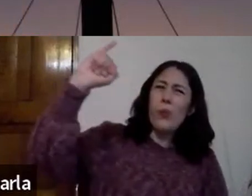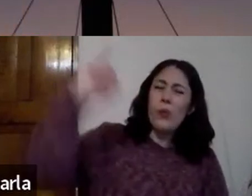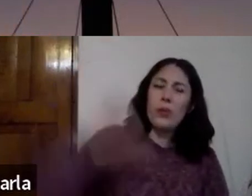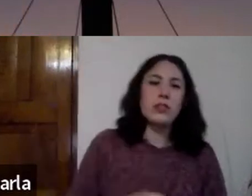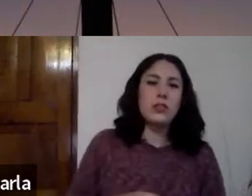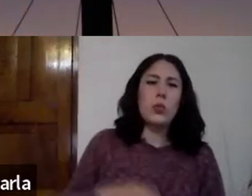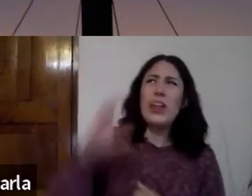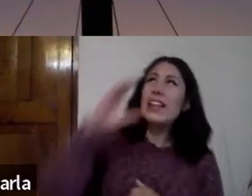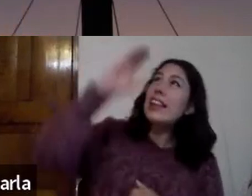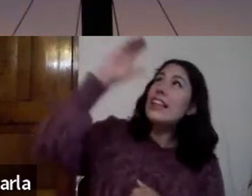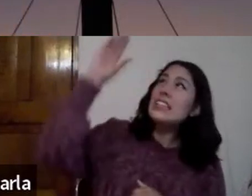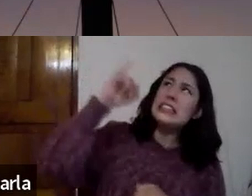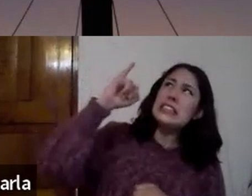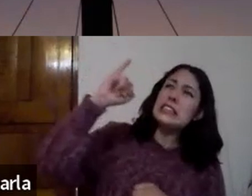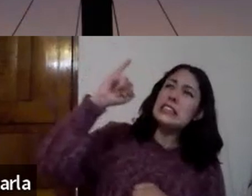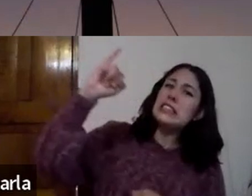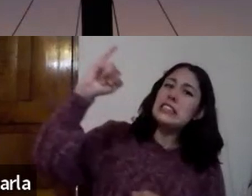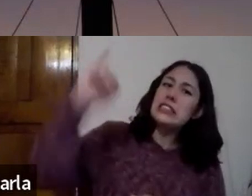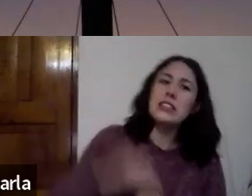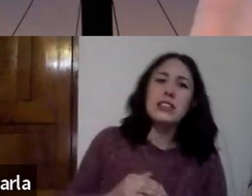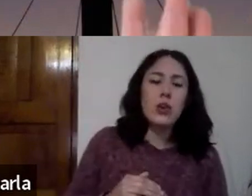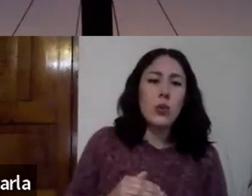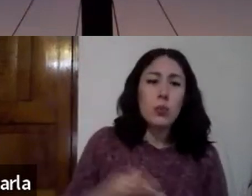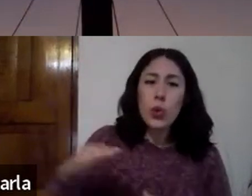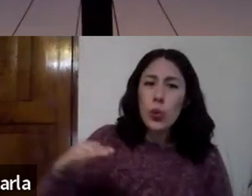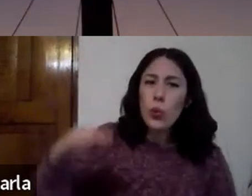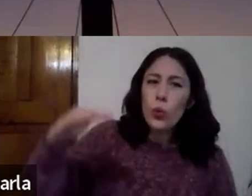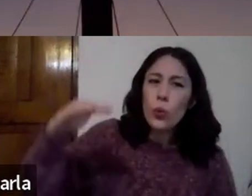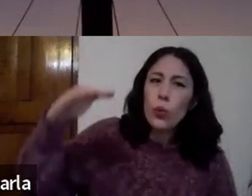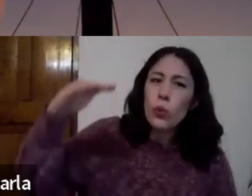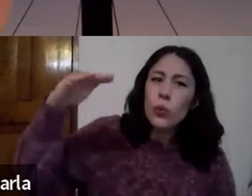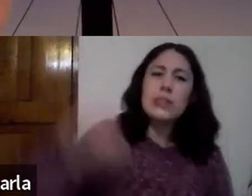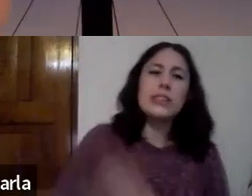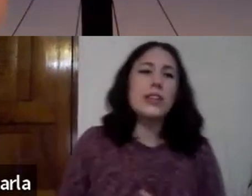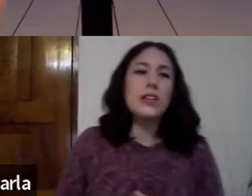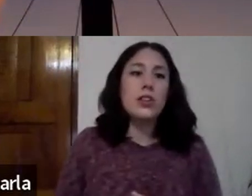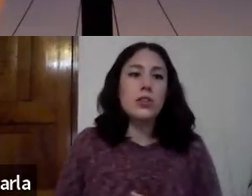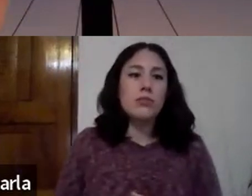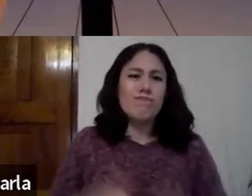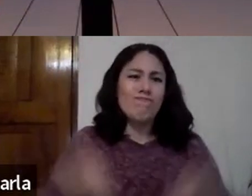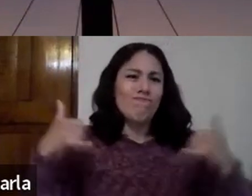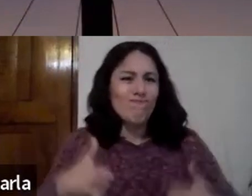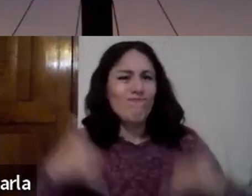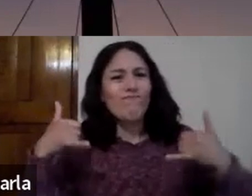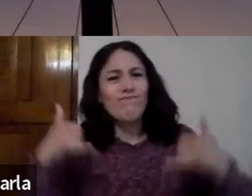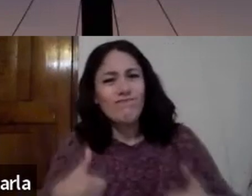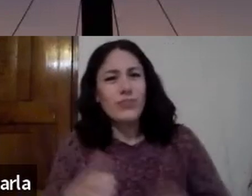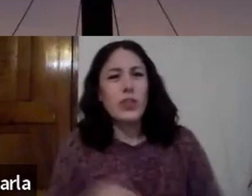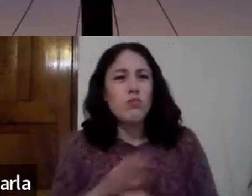cielo. Mientras vamos creciendo, posiblemente nos vamos poniendo rebelde, porque es el Dios que